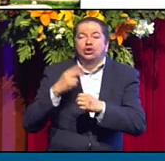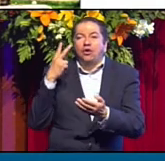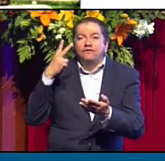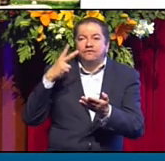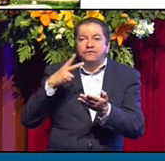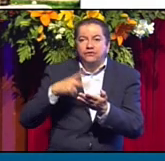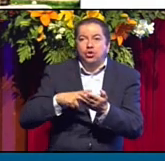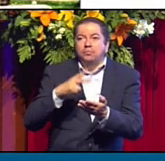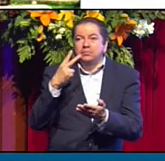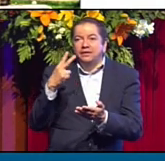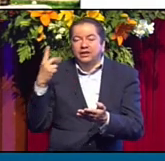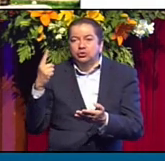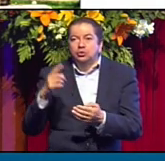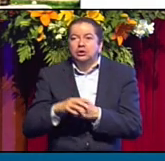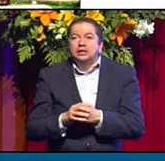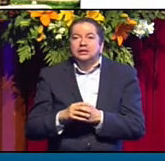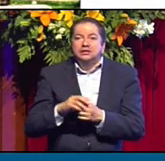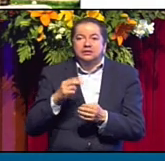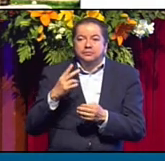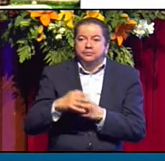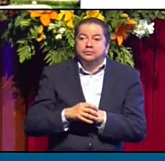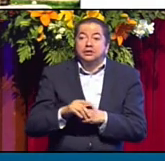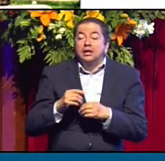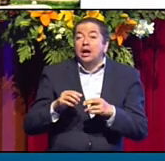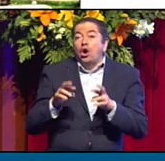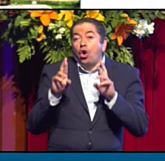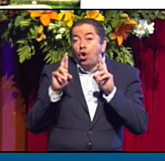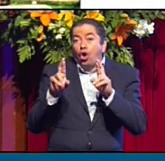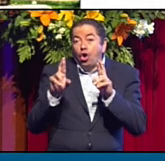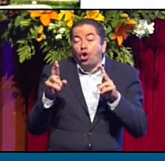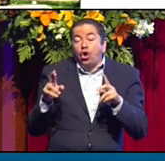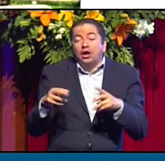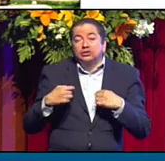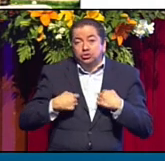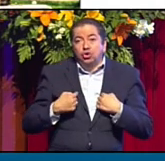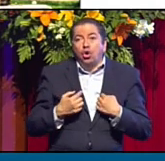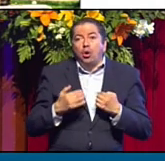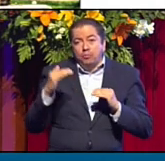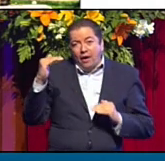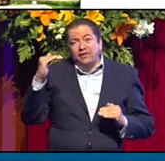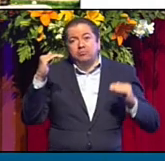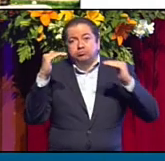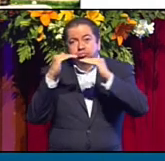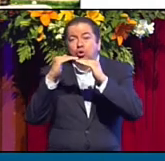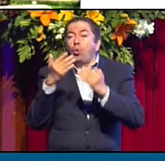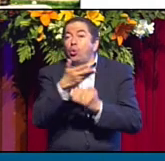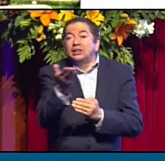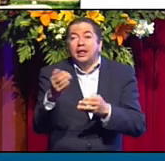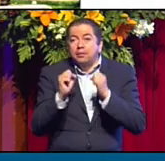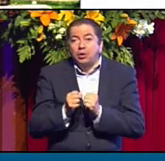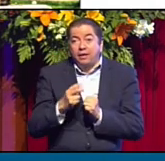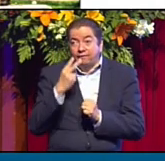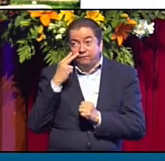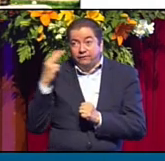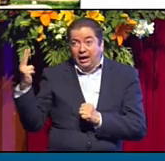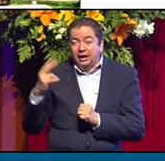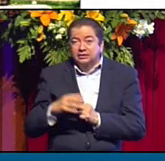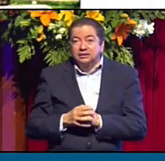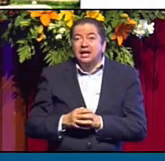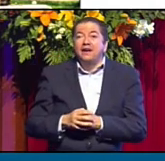sobre democracia participativa. Espero efectivamente haber estado a la altura, pero hoy ustedes pueden ver la imagen, dice